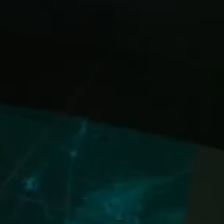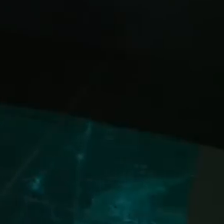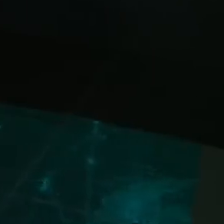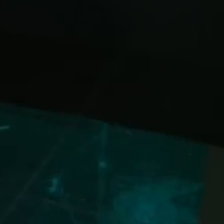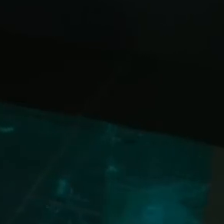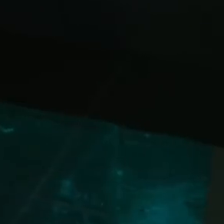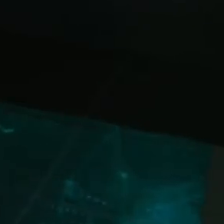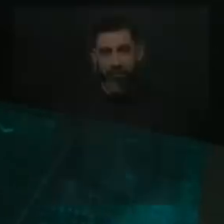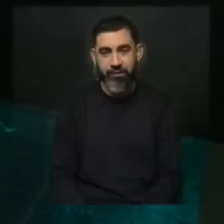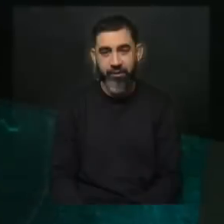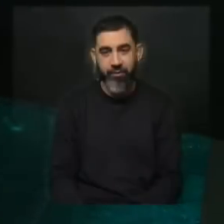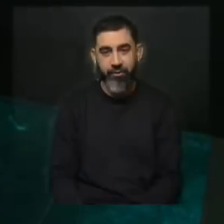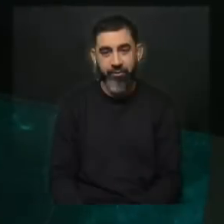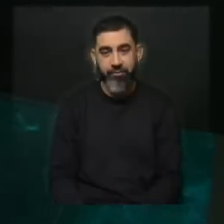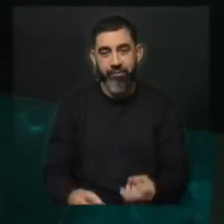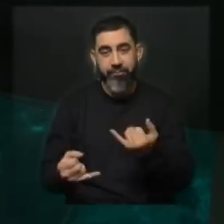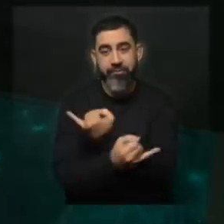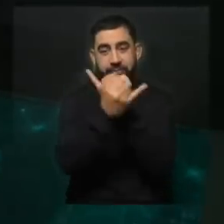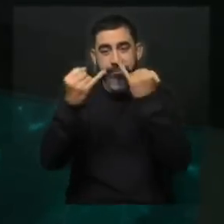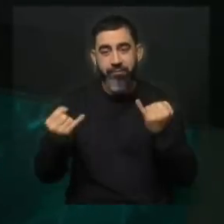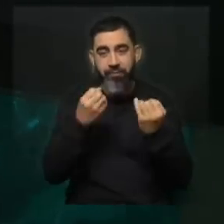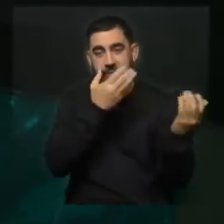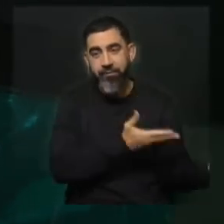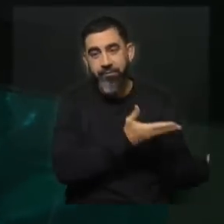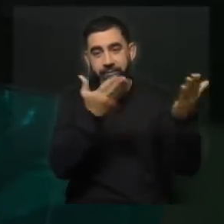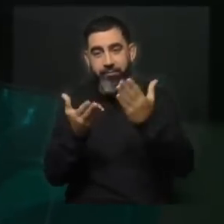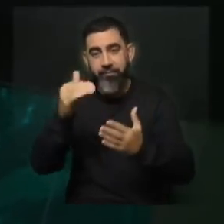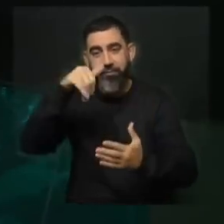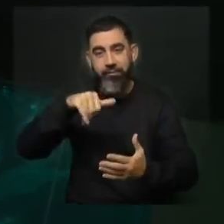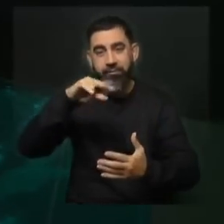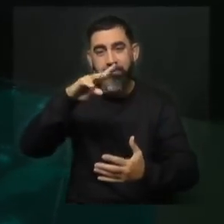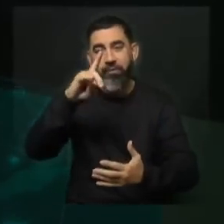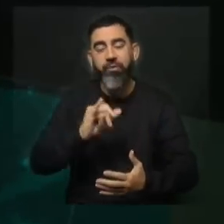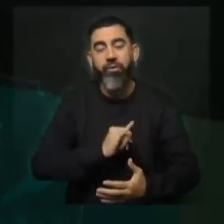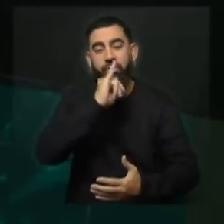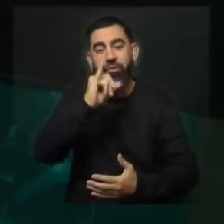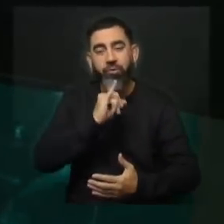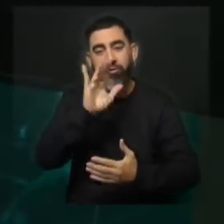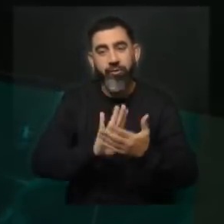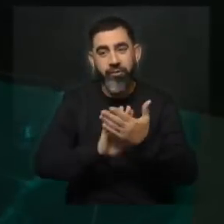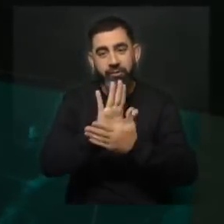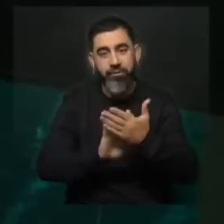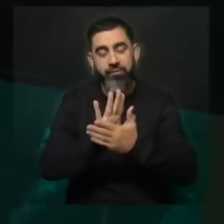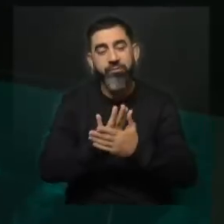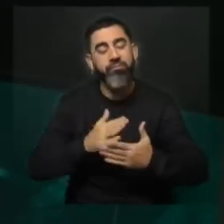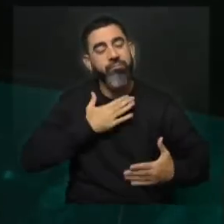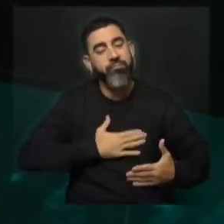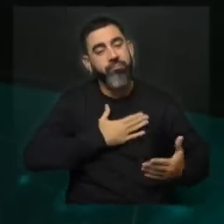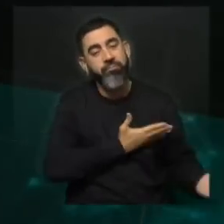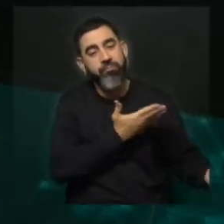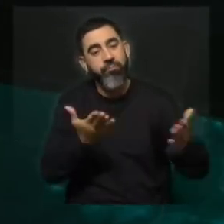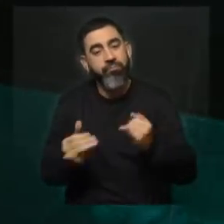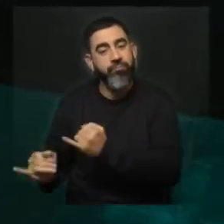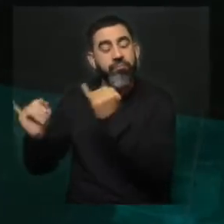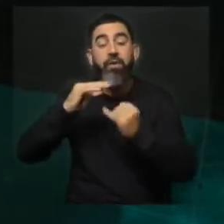Hola Hola qué tal Muy buenos días para todos para todas bienvenidos esto es la primera edición de mbd noticias que gusto recibirles